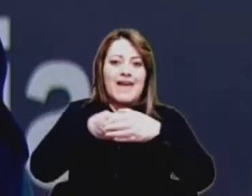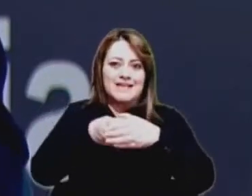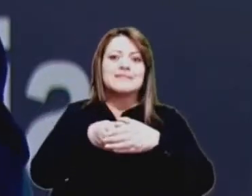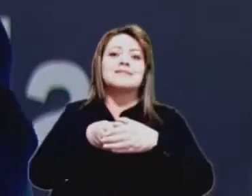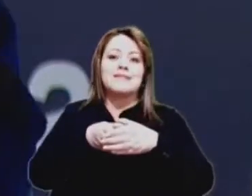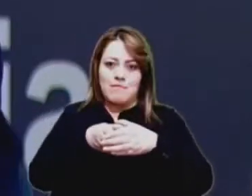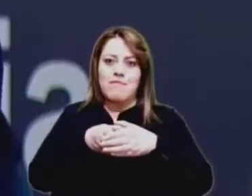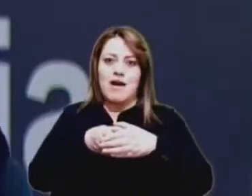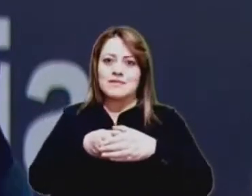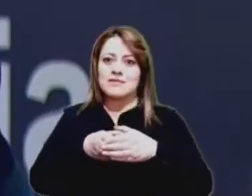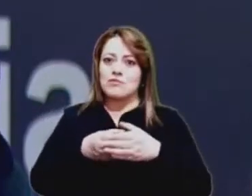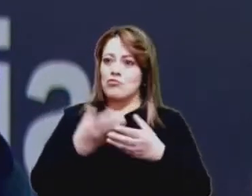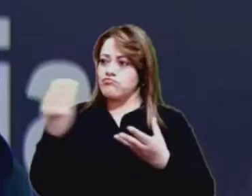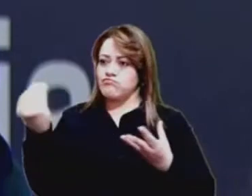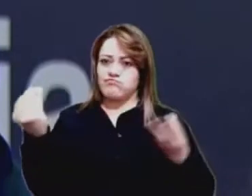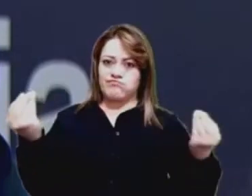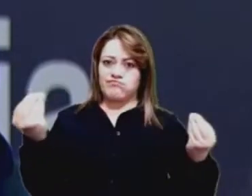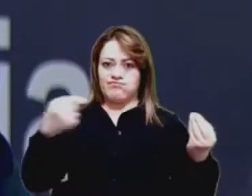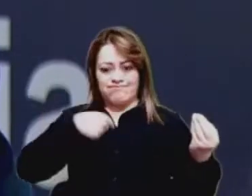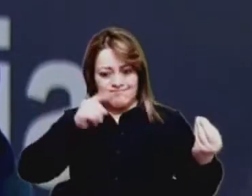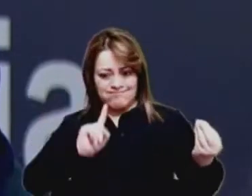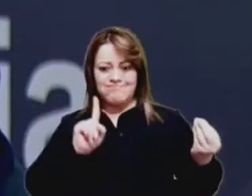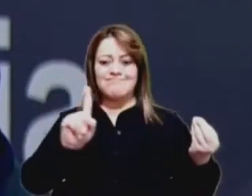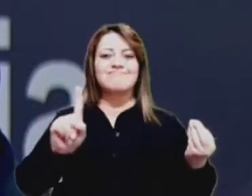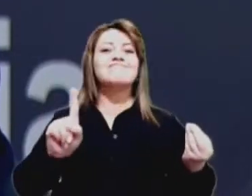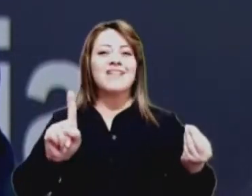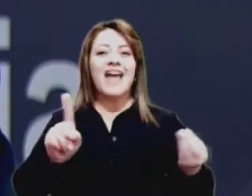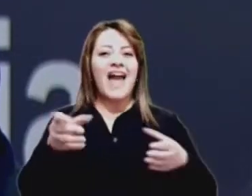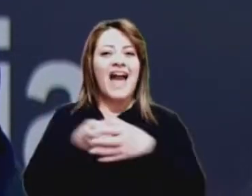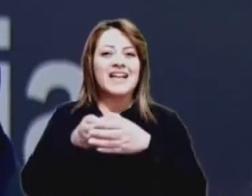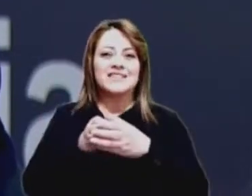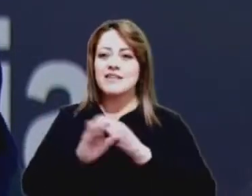conflictos que que se presentan entre las entidades estatales